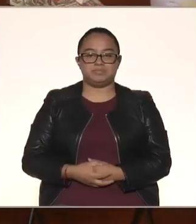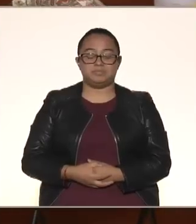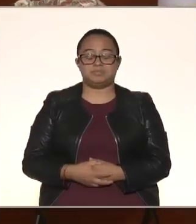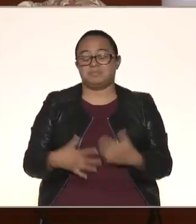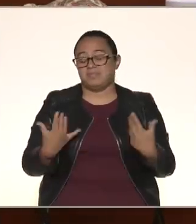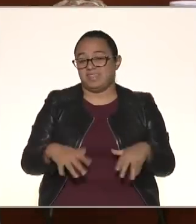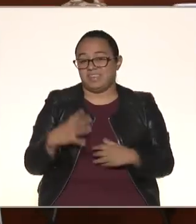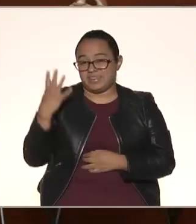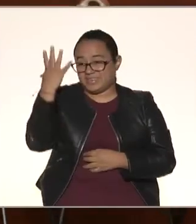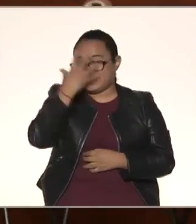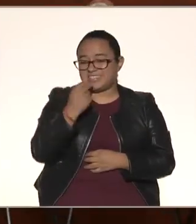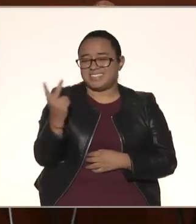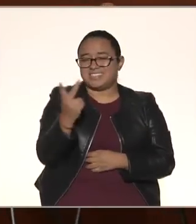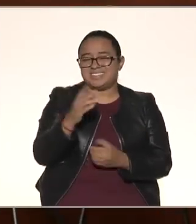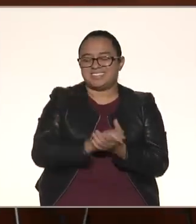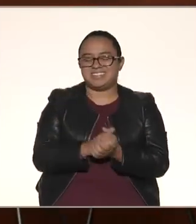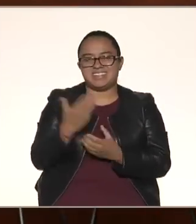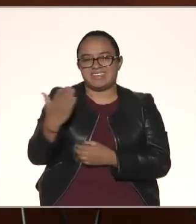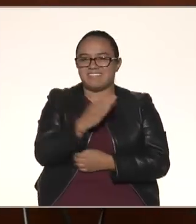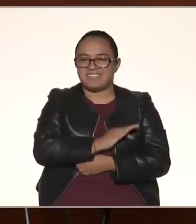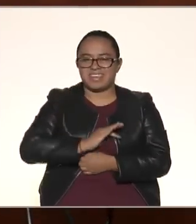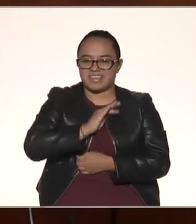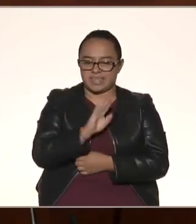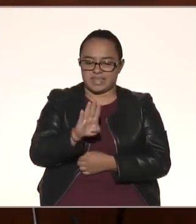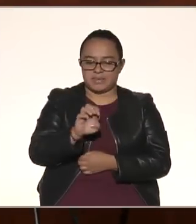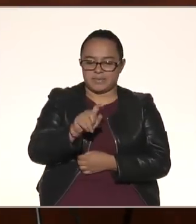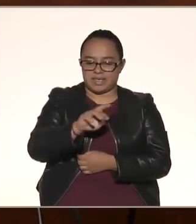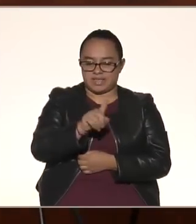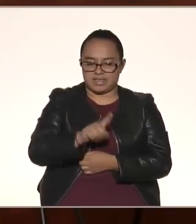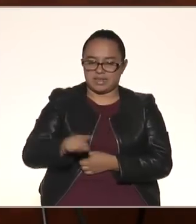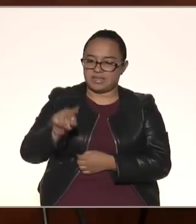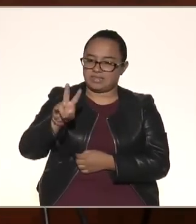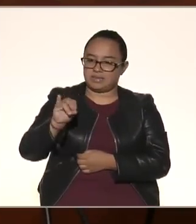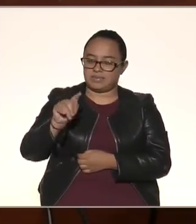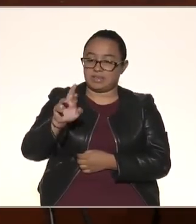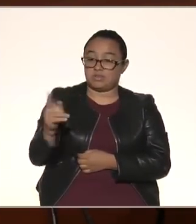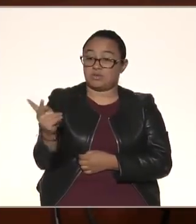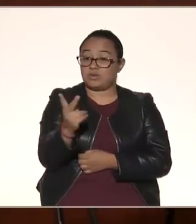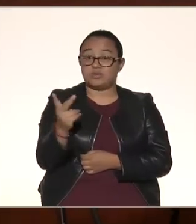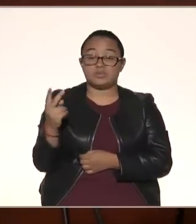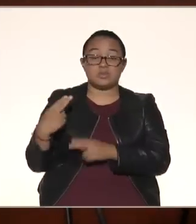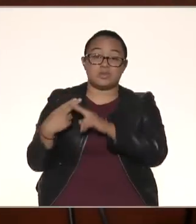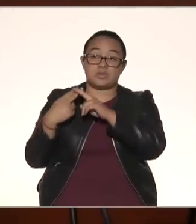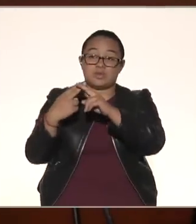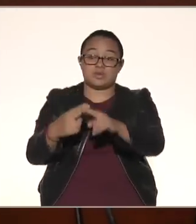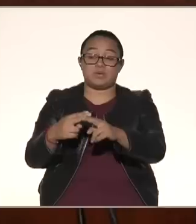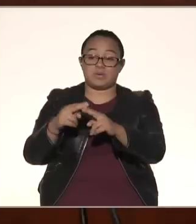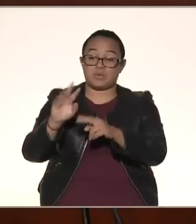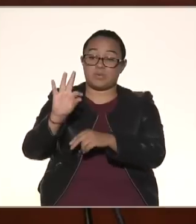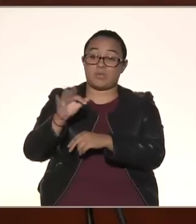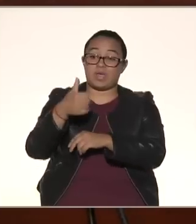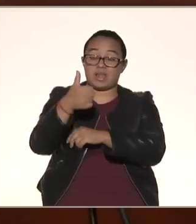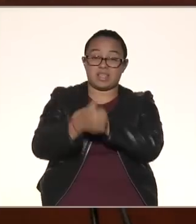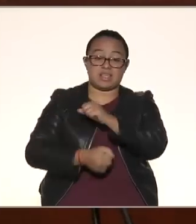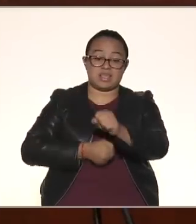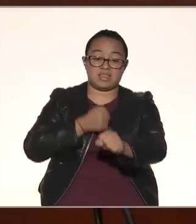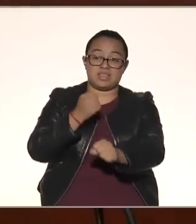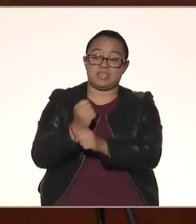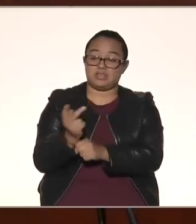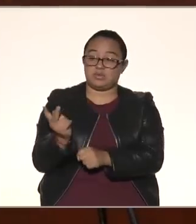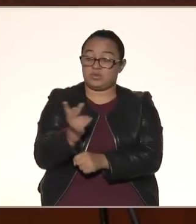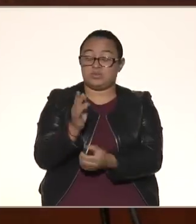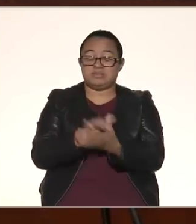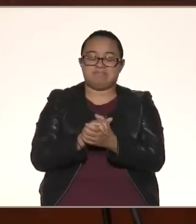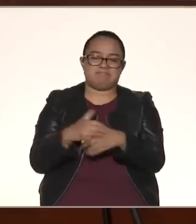Ay, qué bonita pareja, felicidades a Beatriz, y a Víctor, por estos 46 años, de relación,